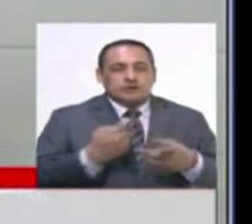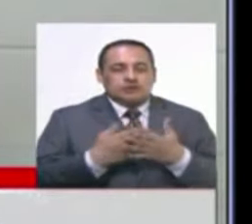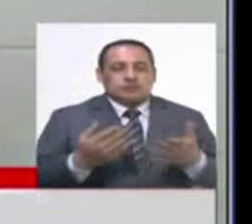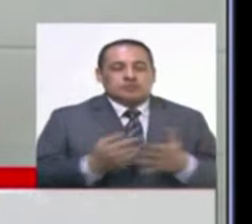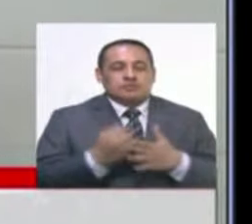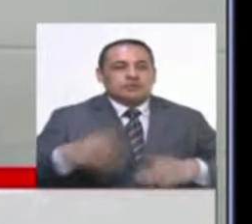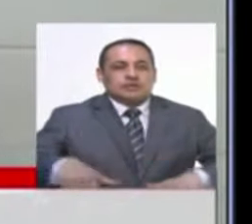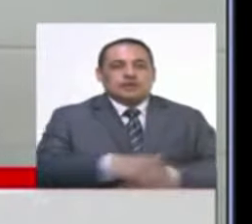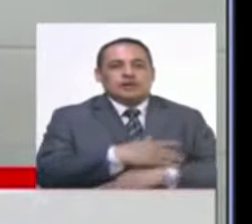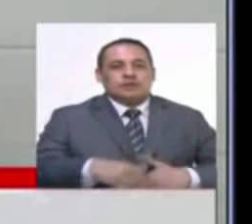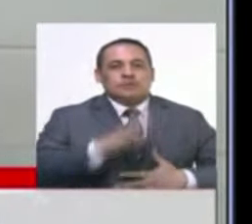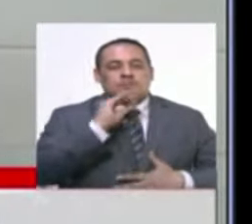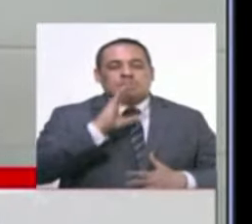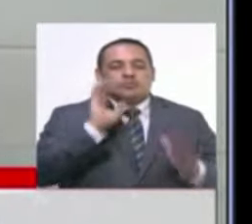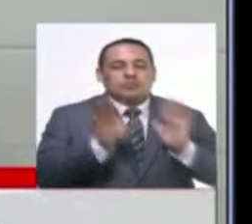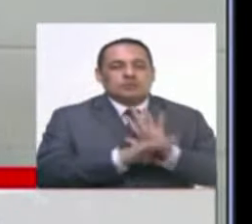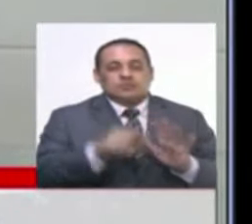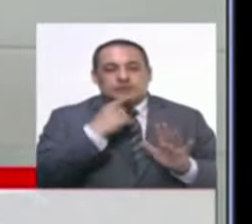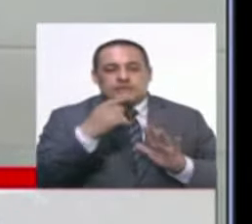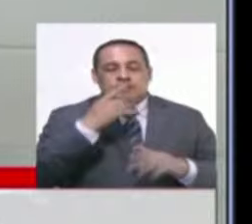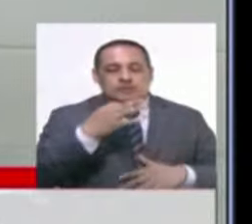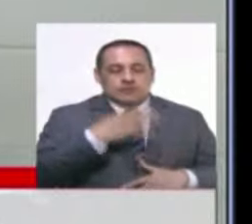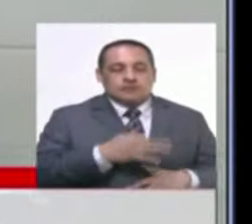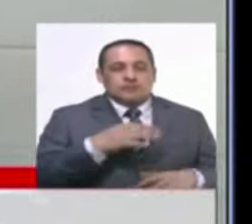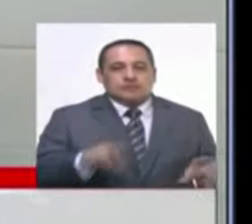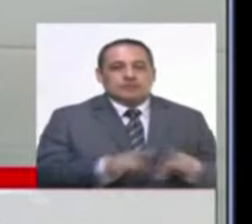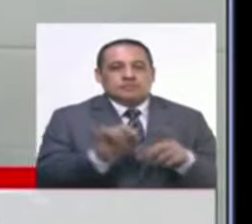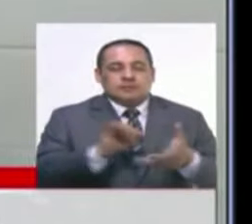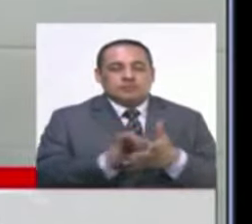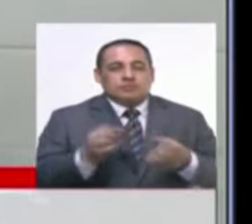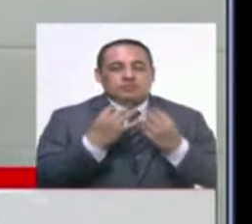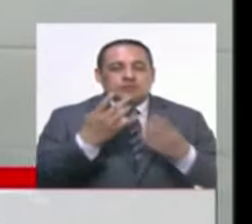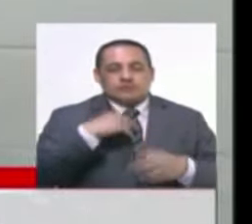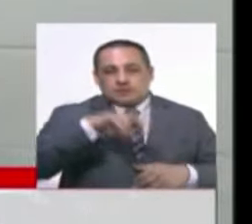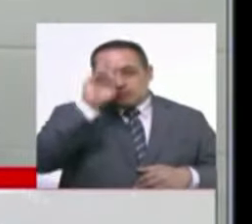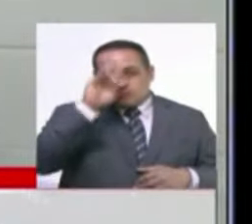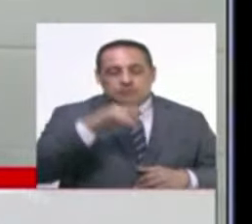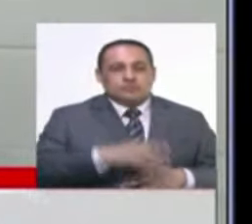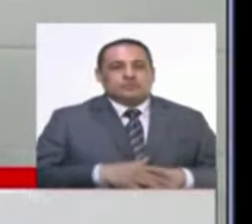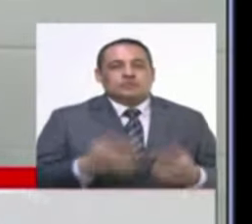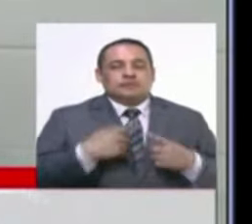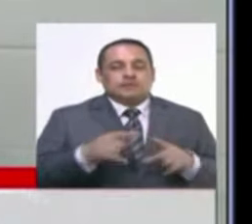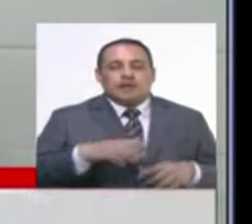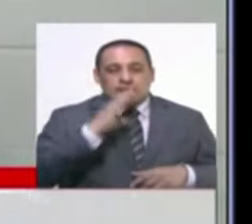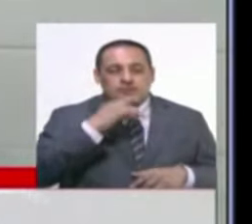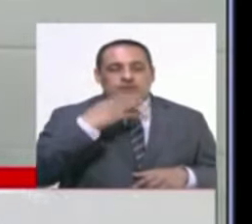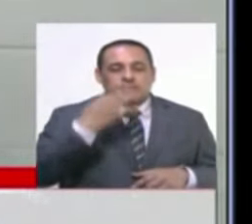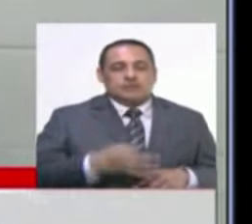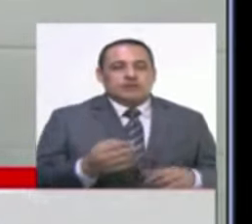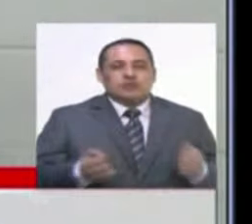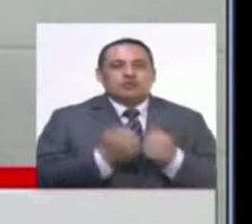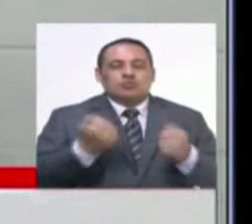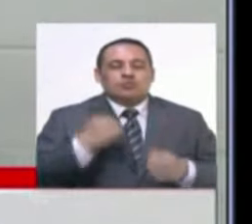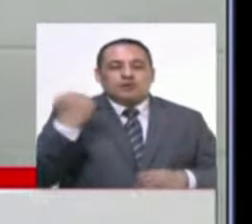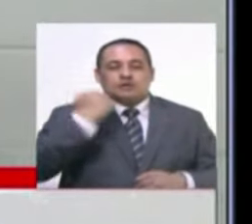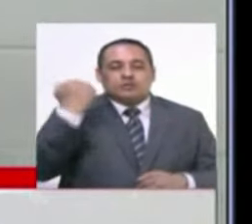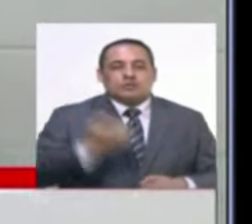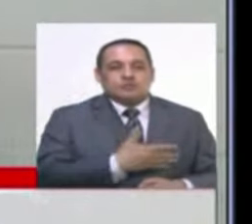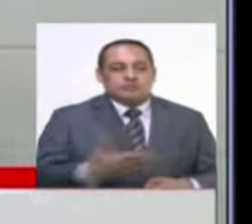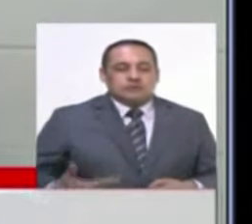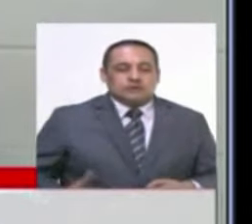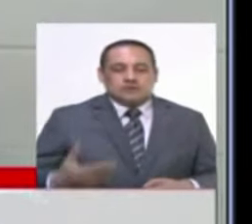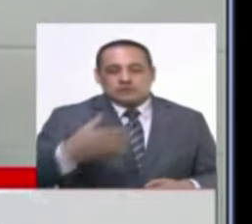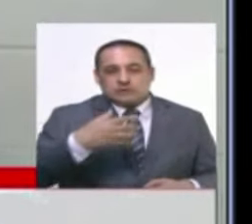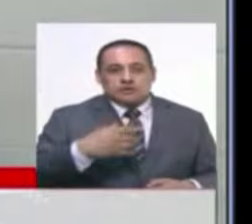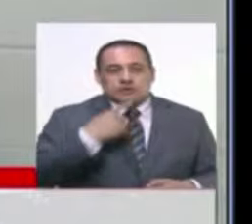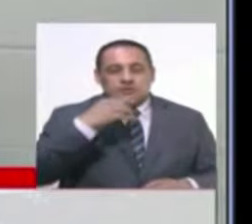acá le puedo decir, Vladimir, di la verdad por el bien del país. Di la verdad cómo ganó el presidente de la República las